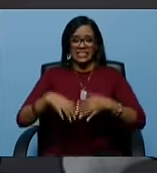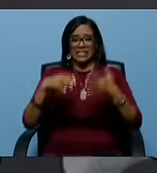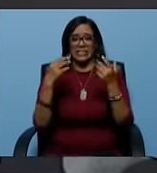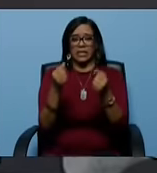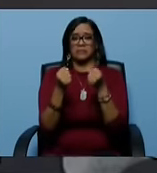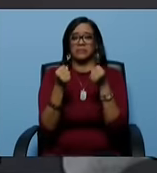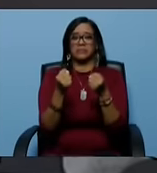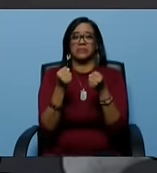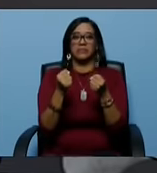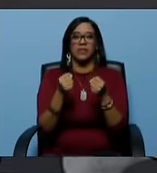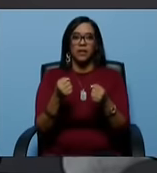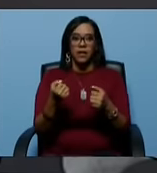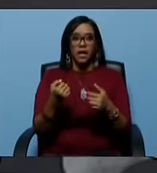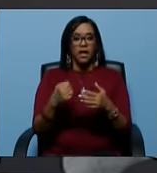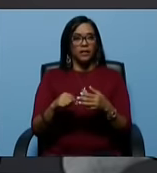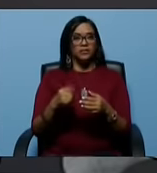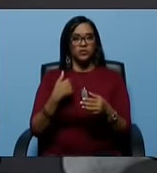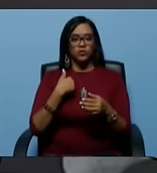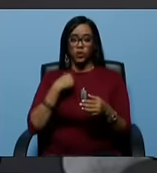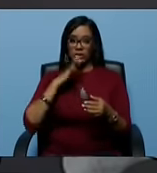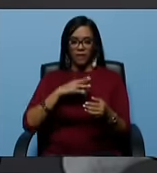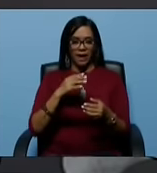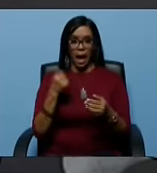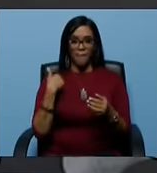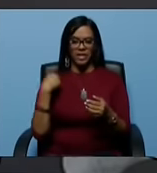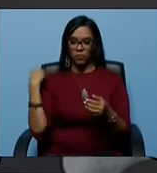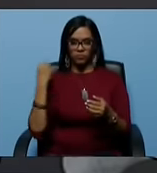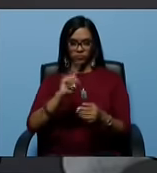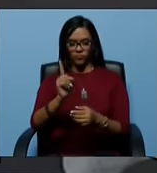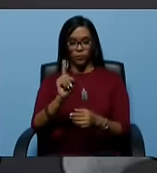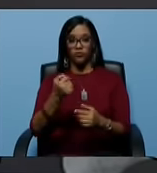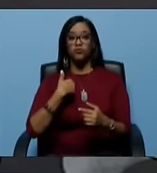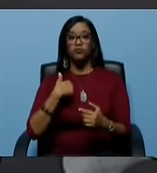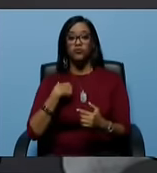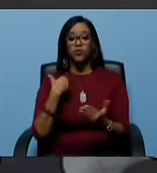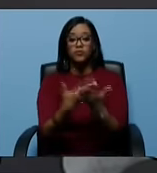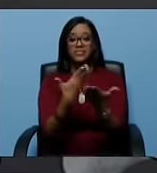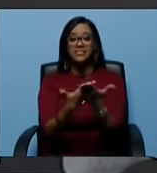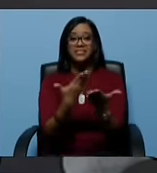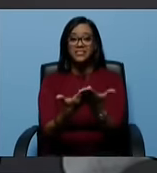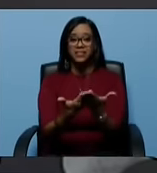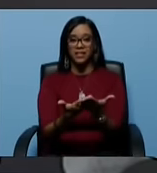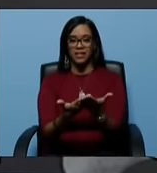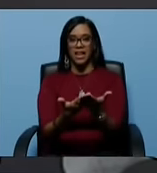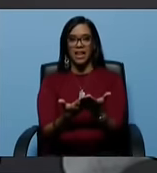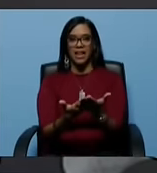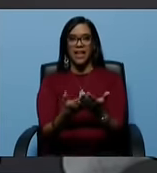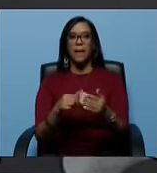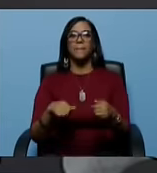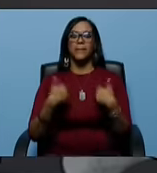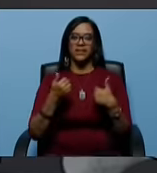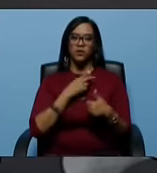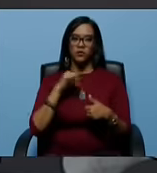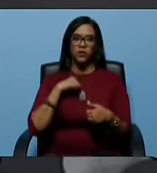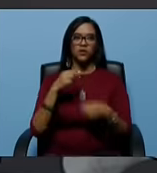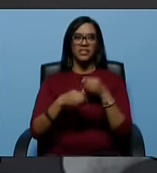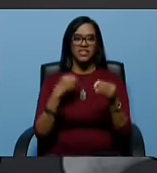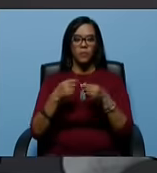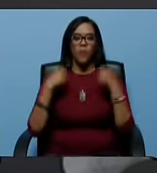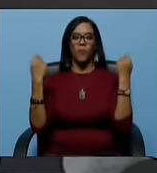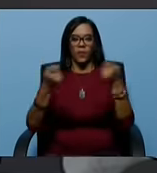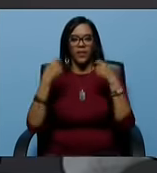guindadas. Se lo veía, yo estaba ahí, a mí no me sorprendió. ¿Cuánto no me lo echaron, pues? Es más, yo creo que nosotros hicimos una cuña.